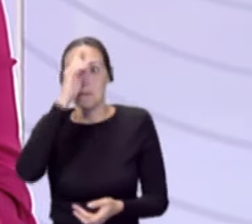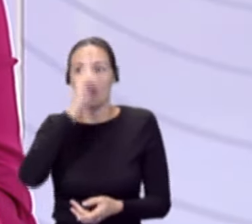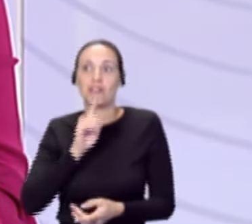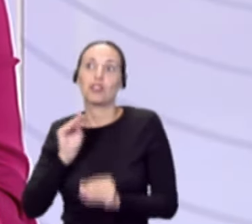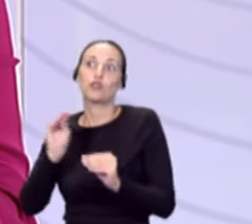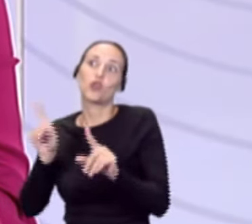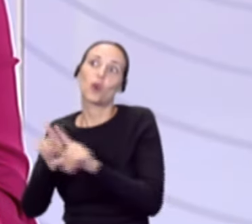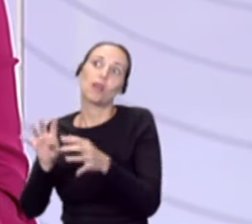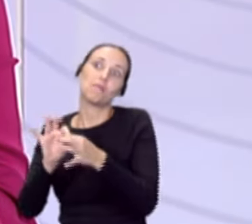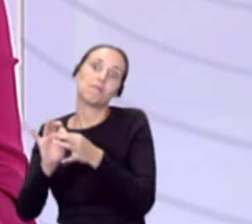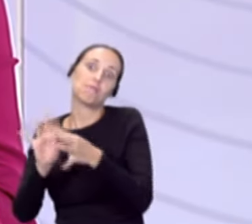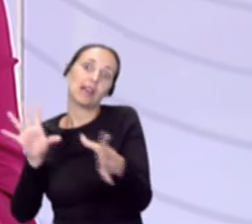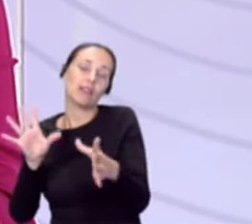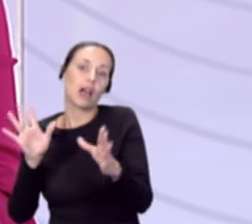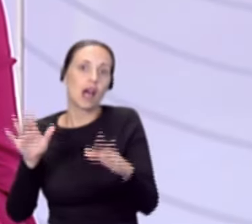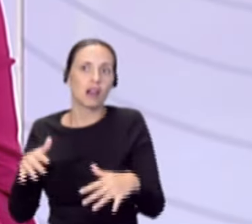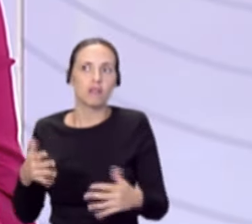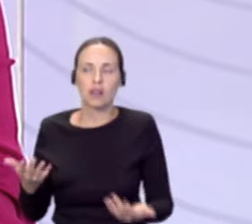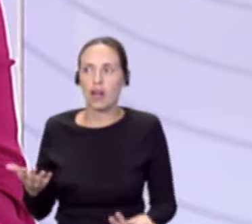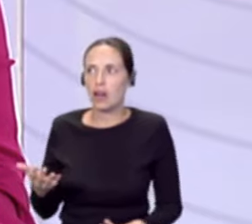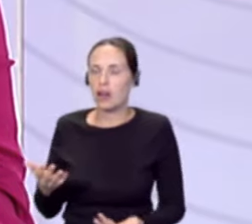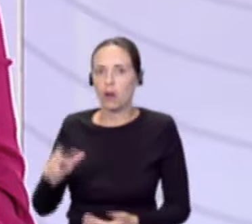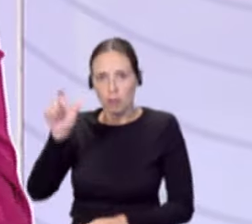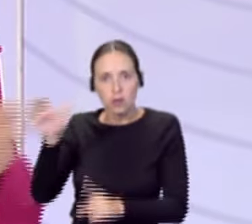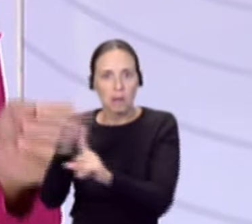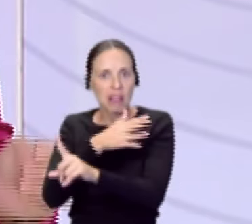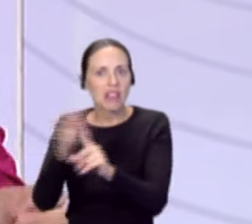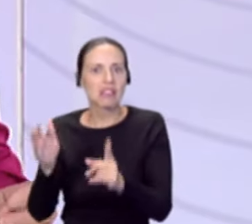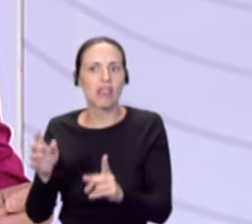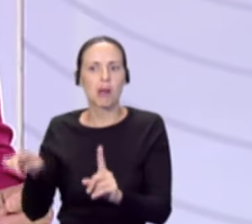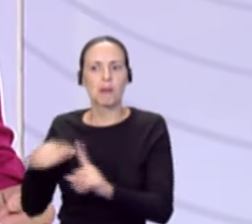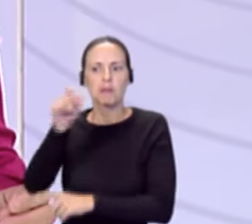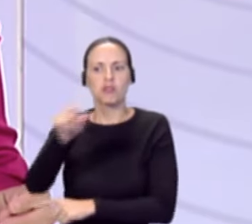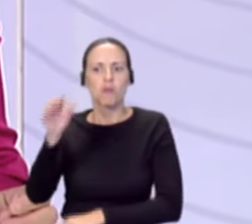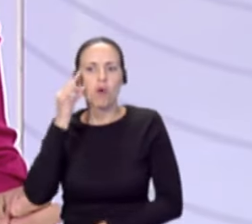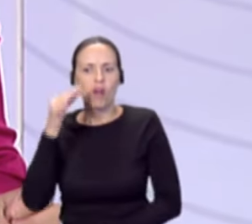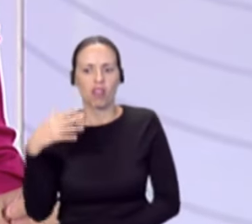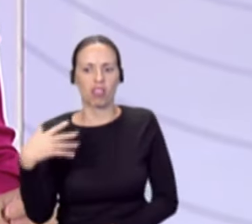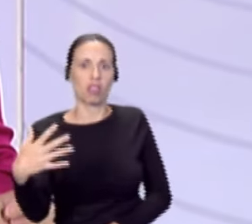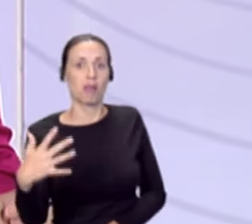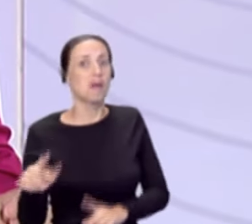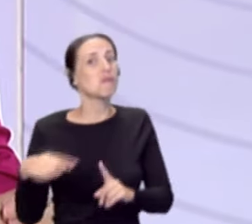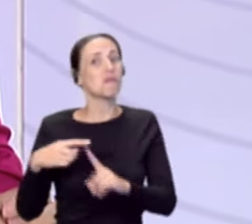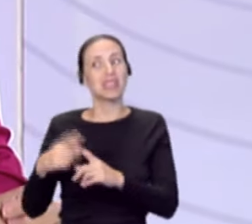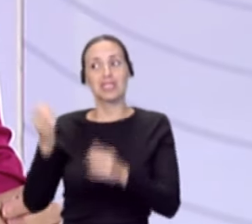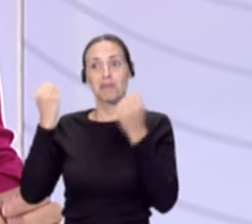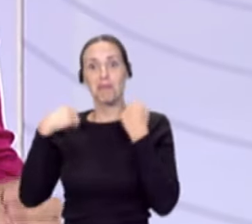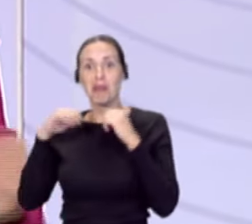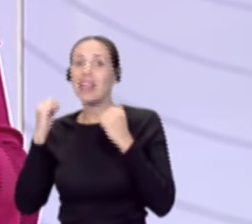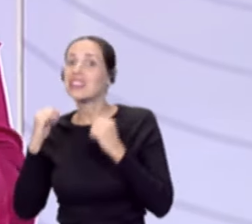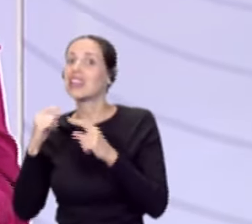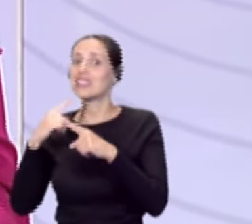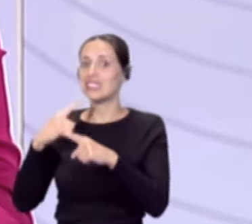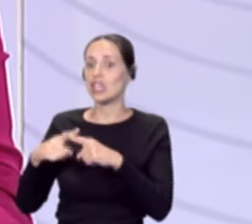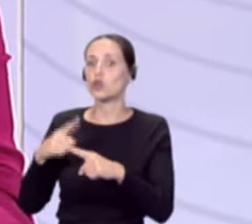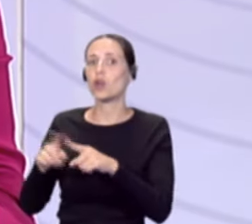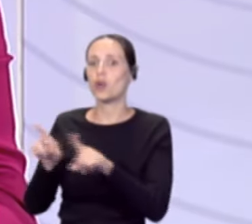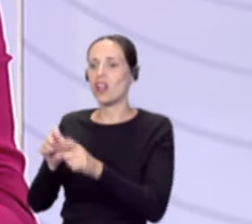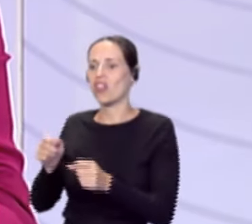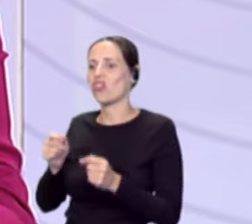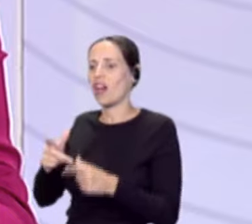que, en rutinas de maltratar a las mujeres, de menospreciarlas, y vuelvo a decir, prácticas sexuales humillantes, ¿no? O sea, la chica